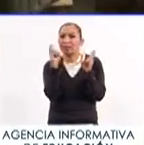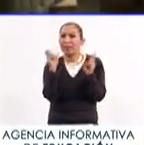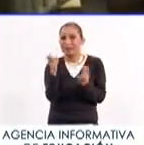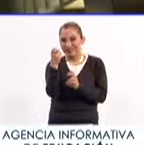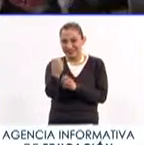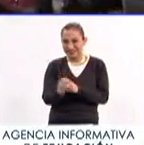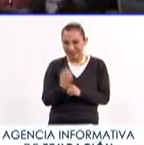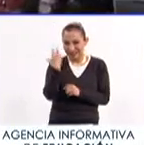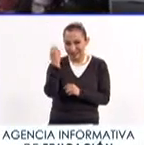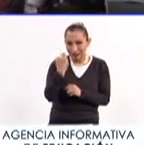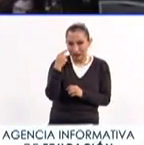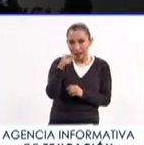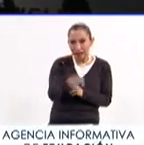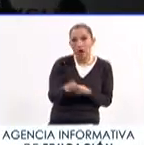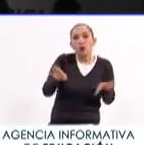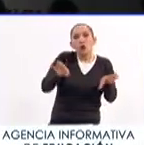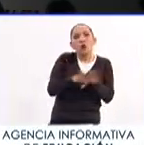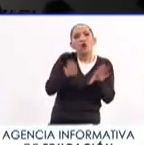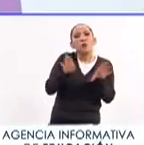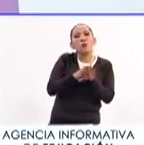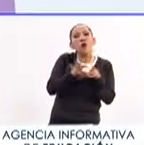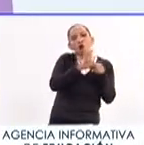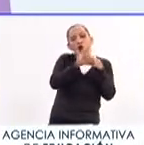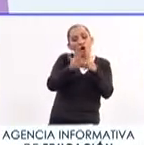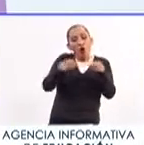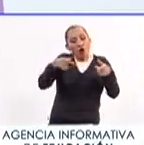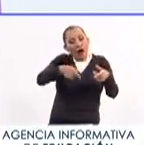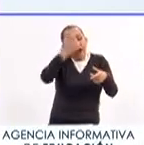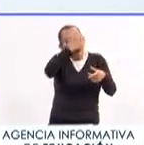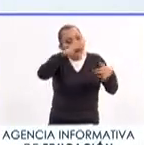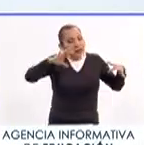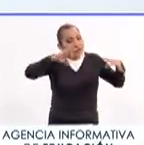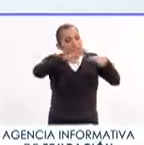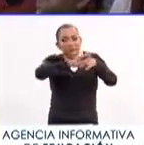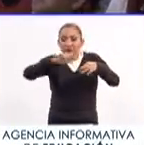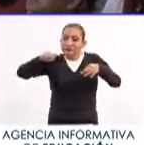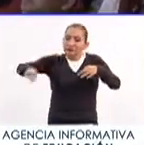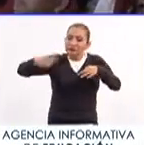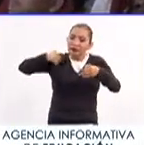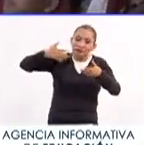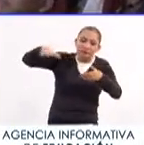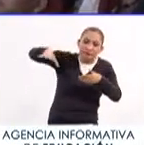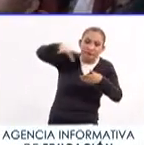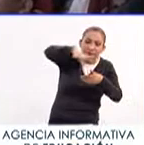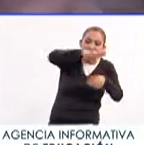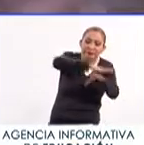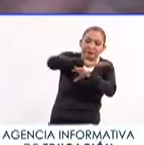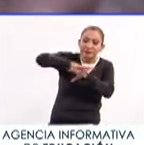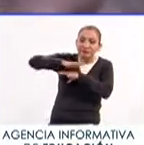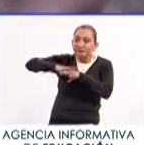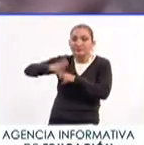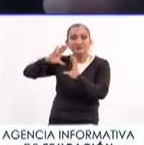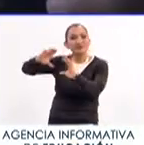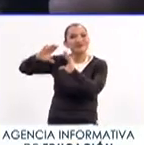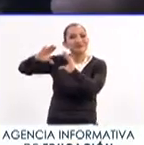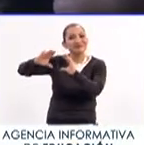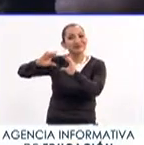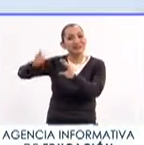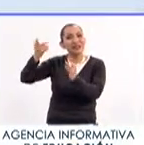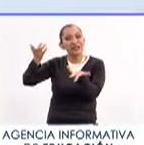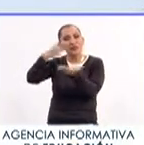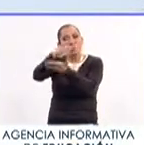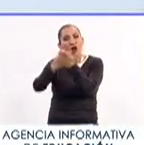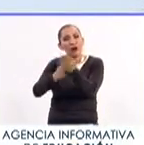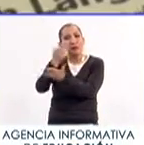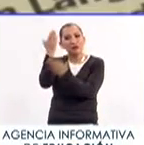de esta conferencia es cómo alineamos la evaluación a los movimientos y los cambios de la enseñanza y los